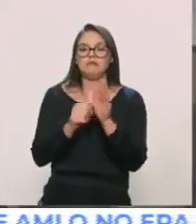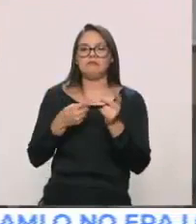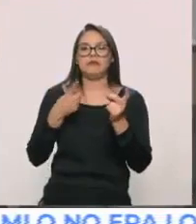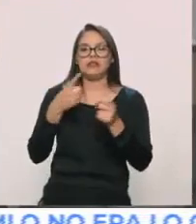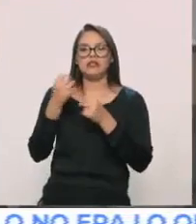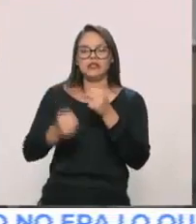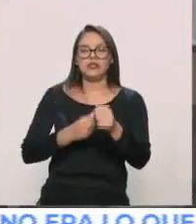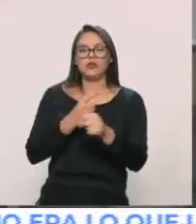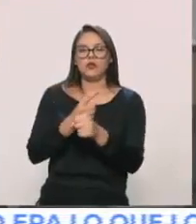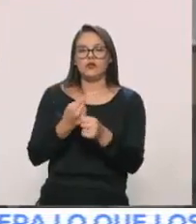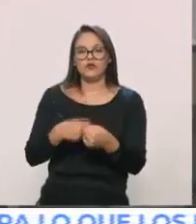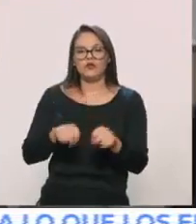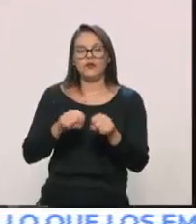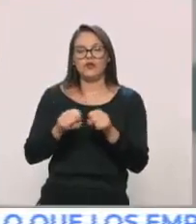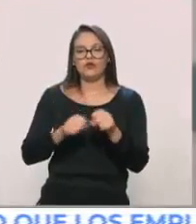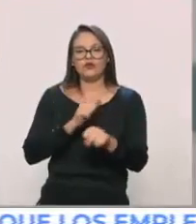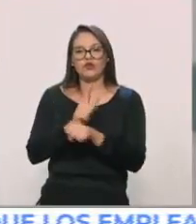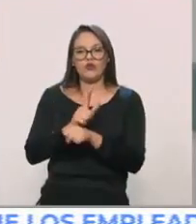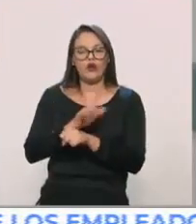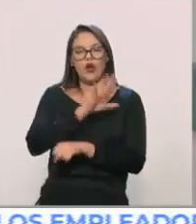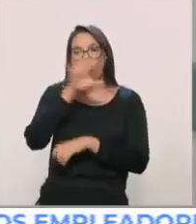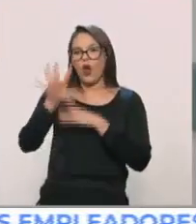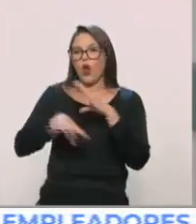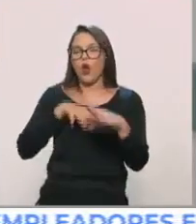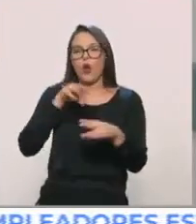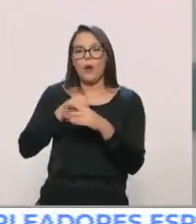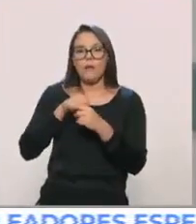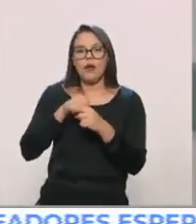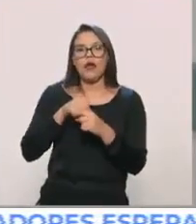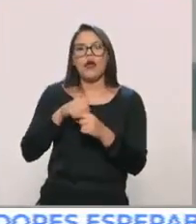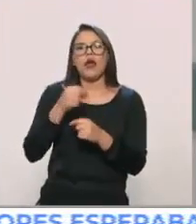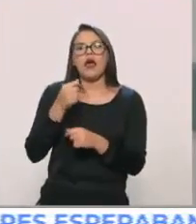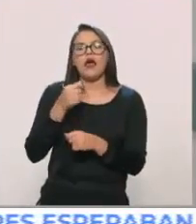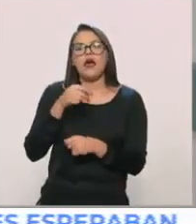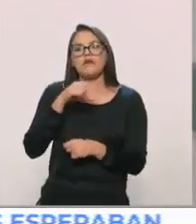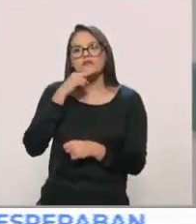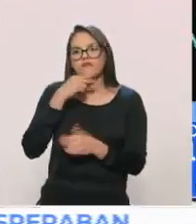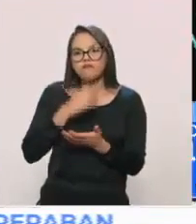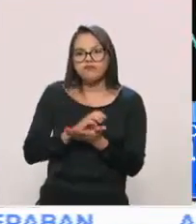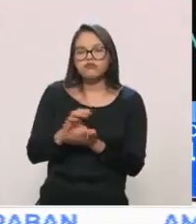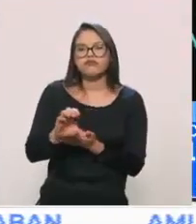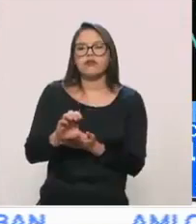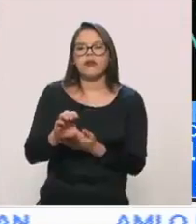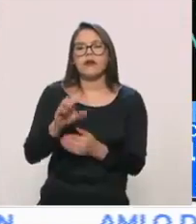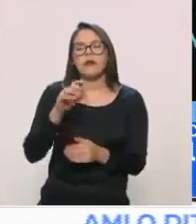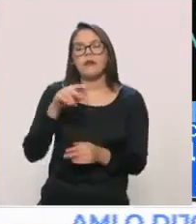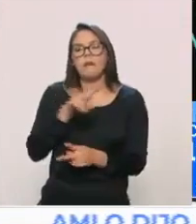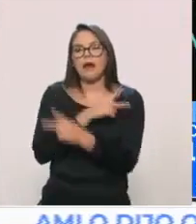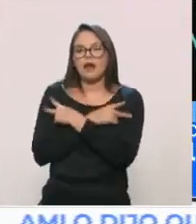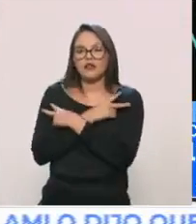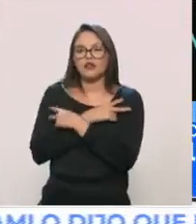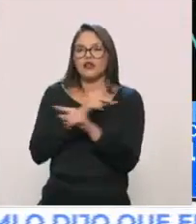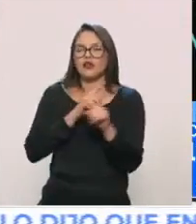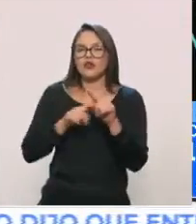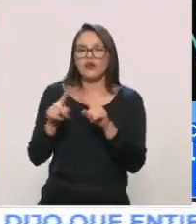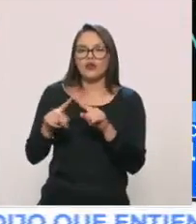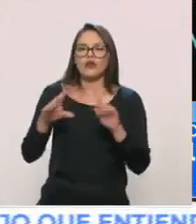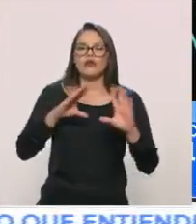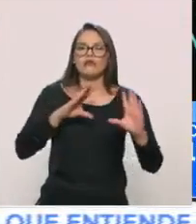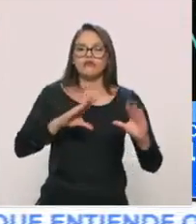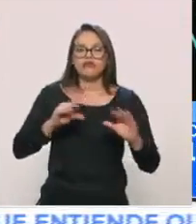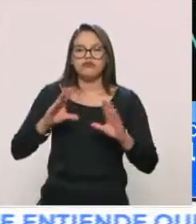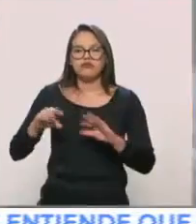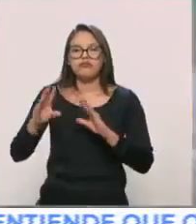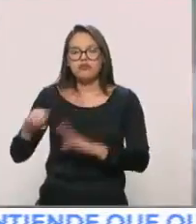y con todas las prestaciones de ley como aguinaldo, vacaciones y prima vacacional. Tendrán una capacitación para el manejo técnico